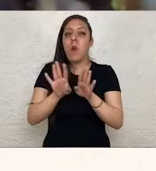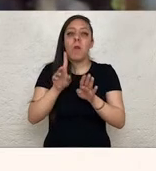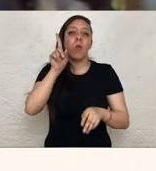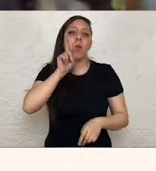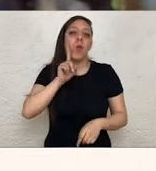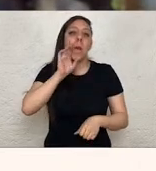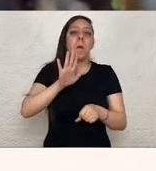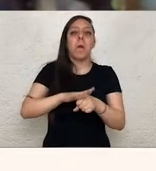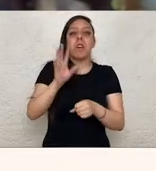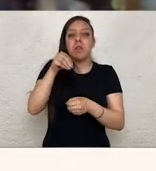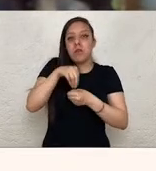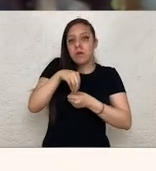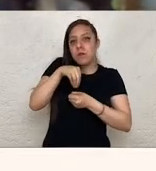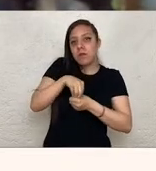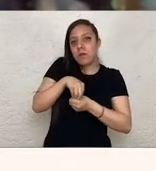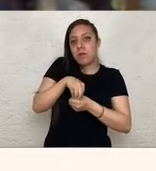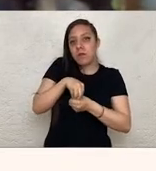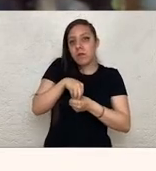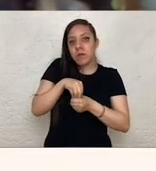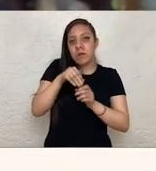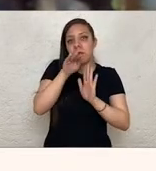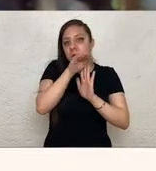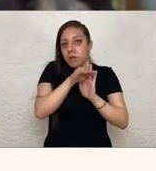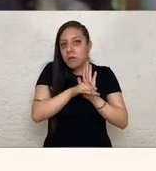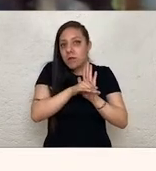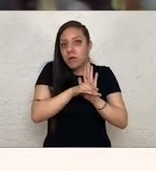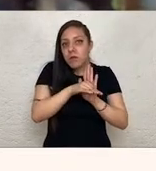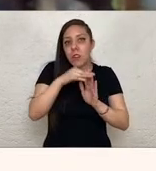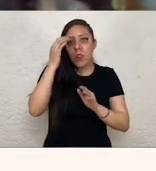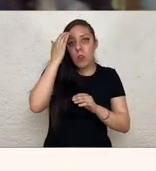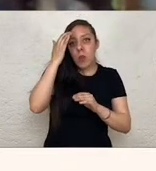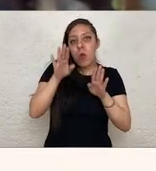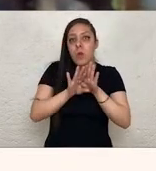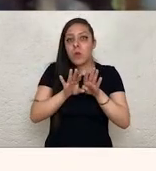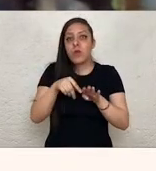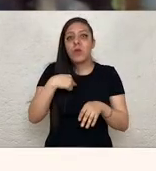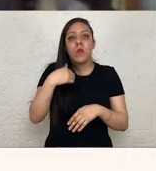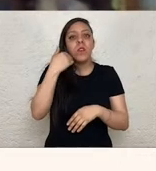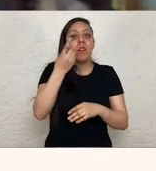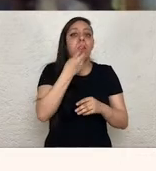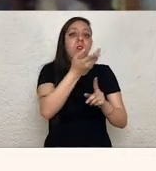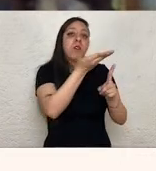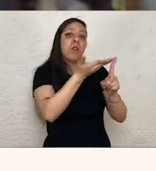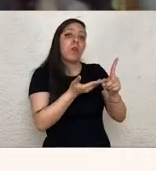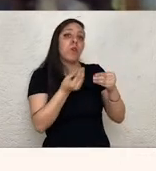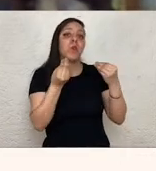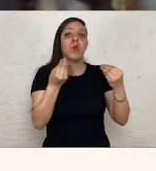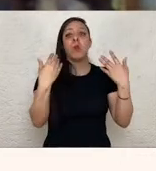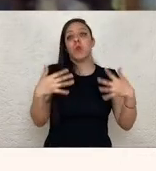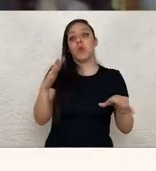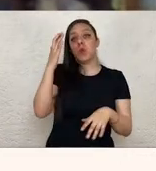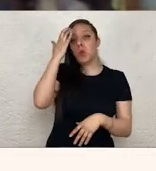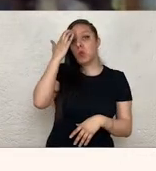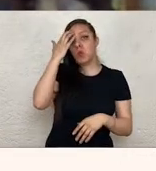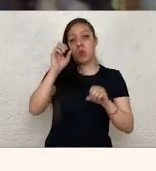mujeres más escondidas, menos conocidas, quiero decir,